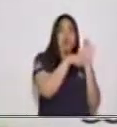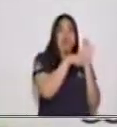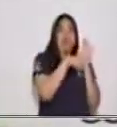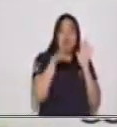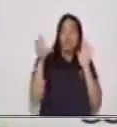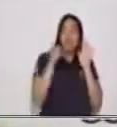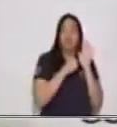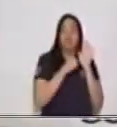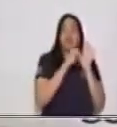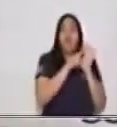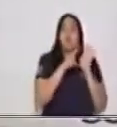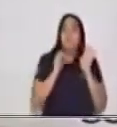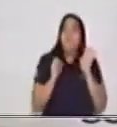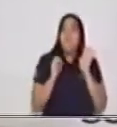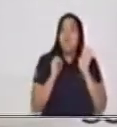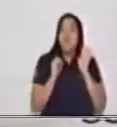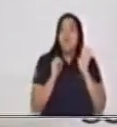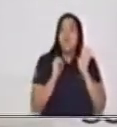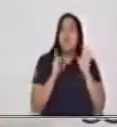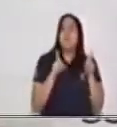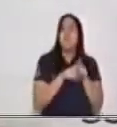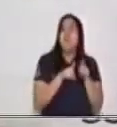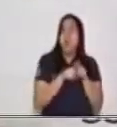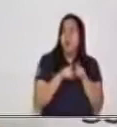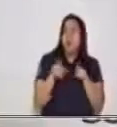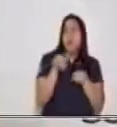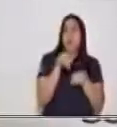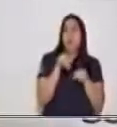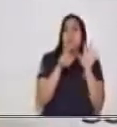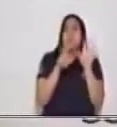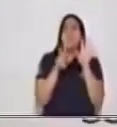Estamos buscando un número, ¿verdad? X.